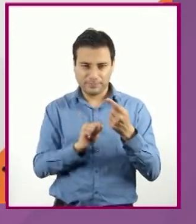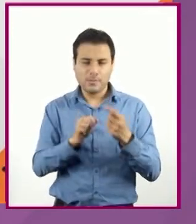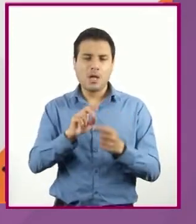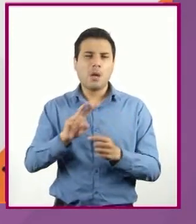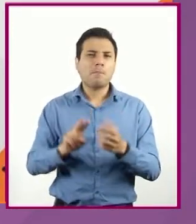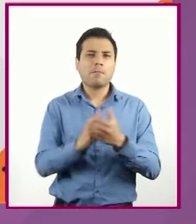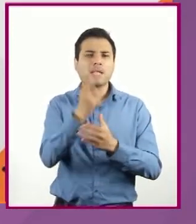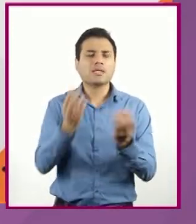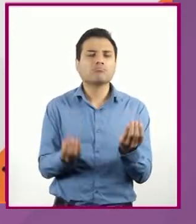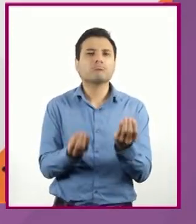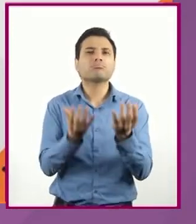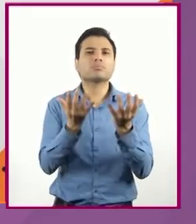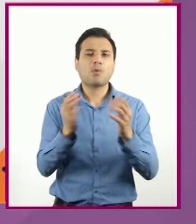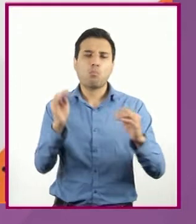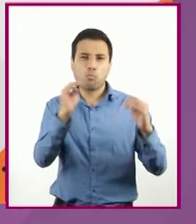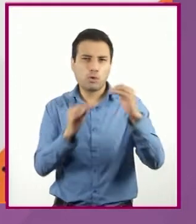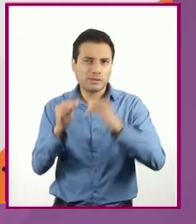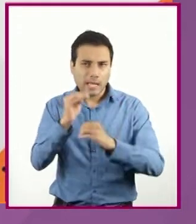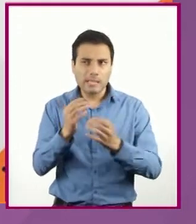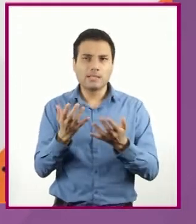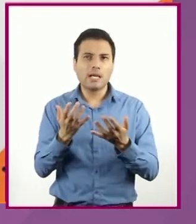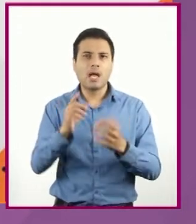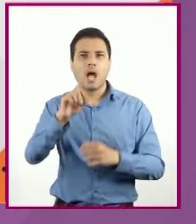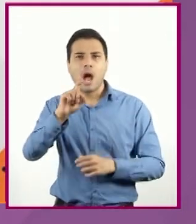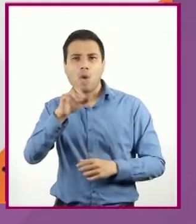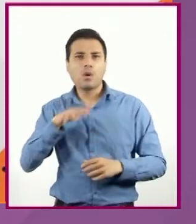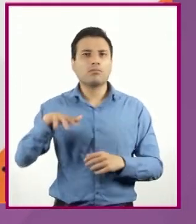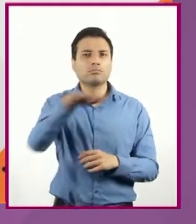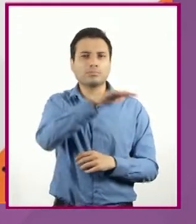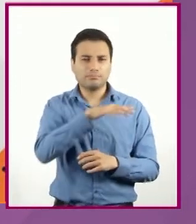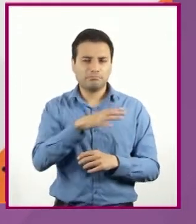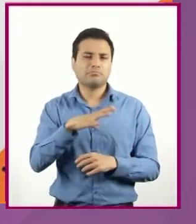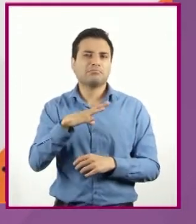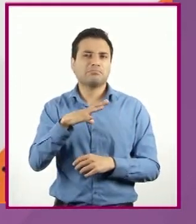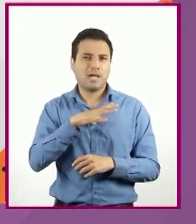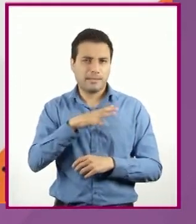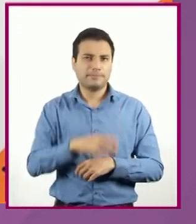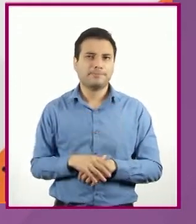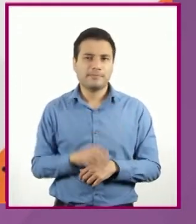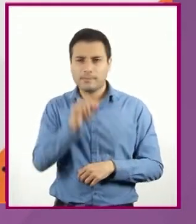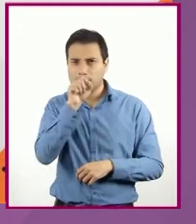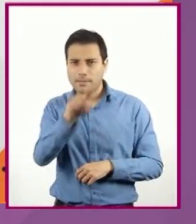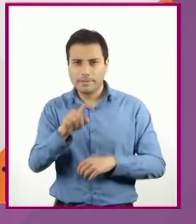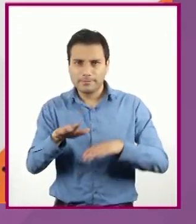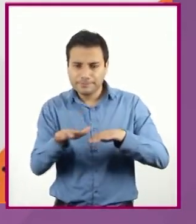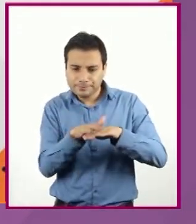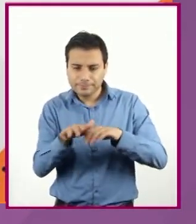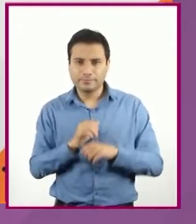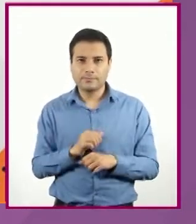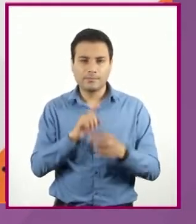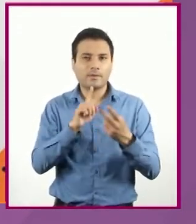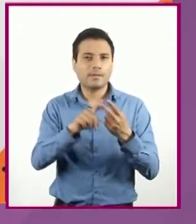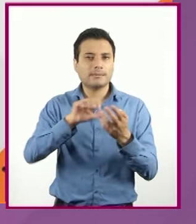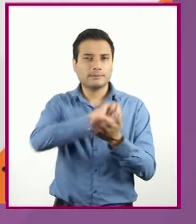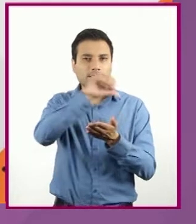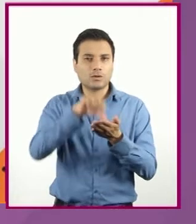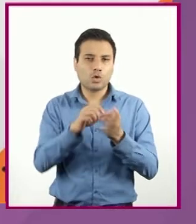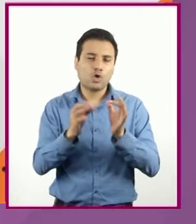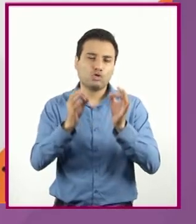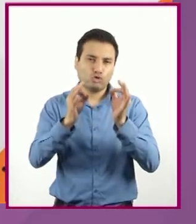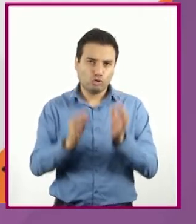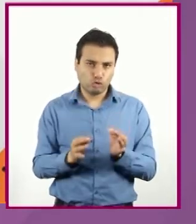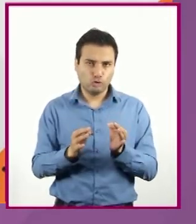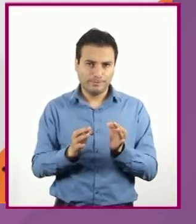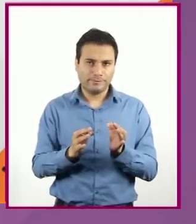vegetación comprende zonas de montaña, zonas lacustres o de agua y una franja costera. La zona central va del Golfo